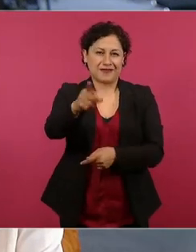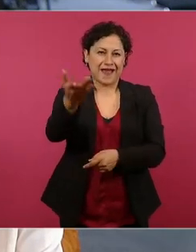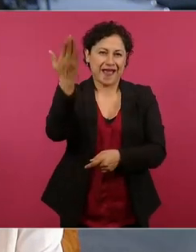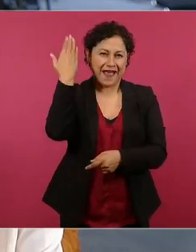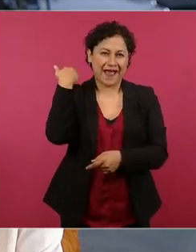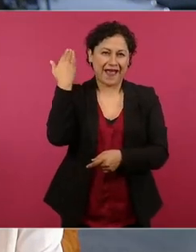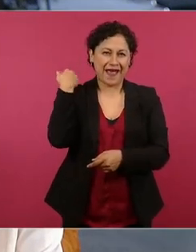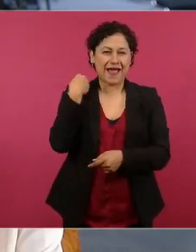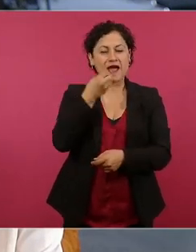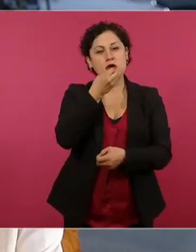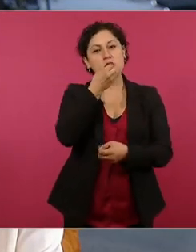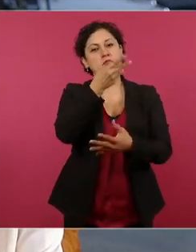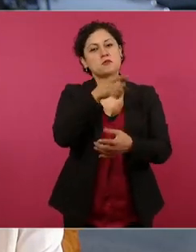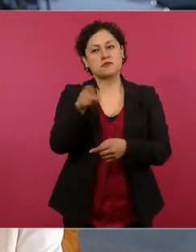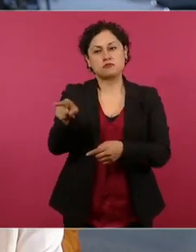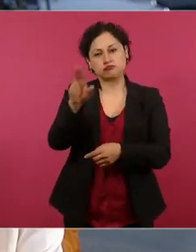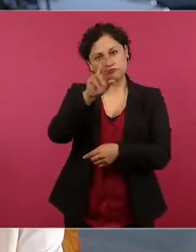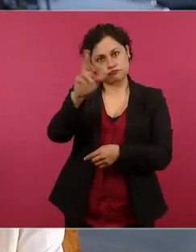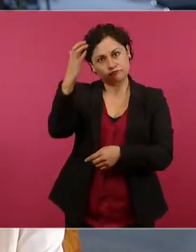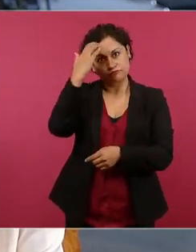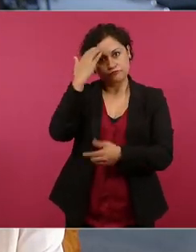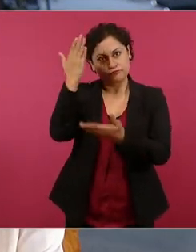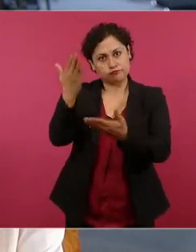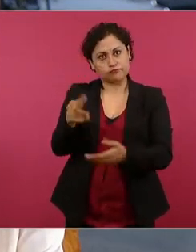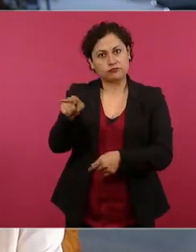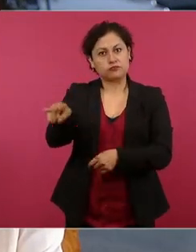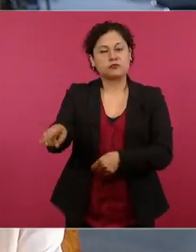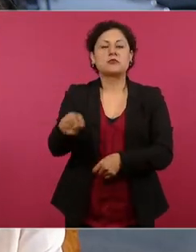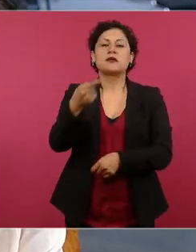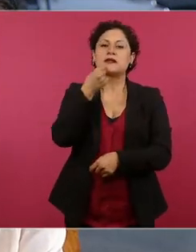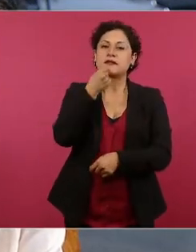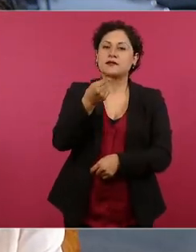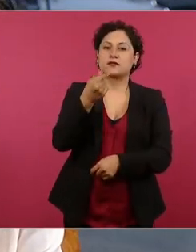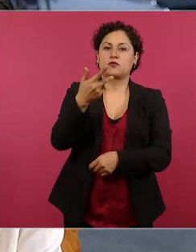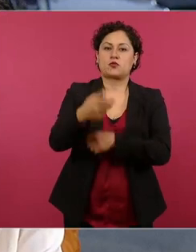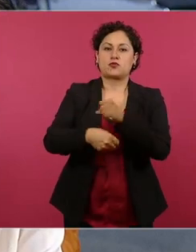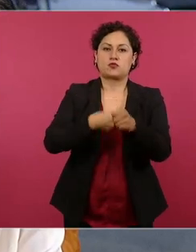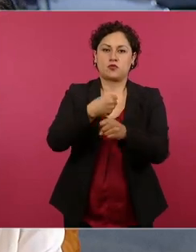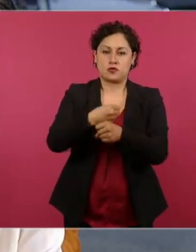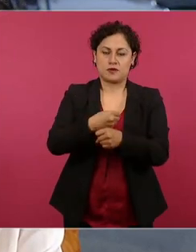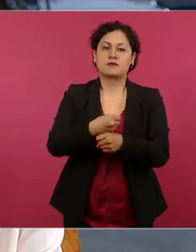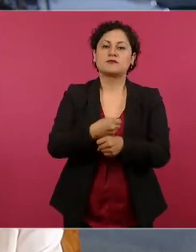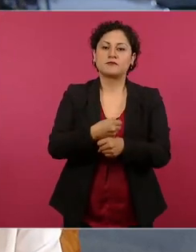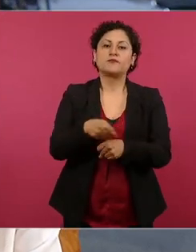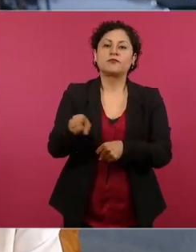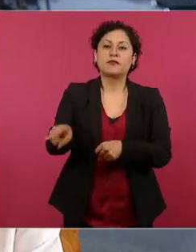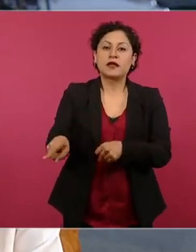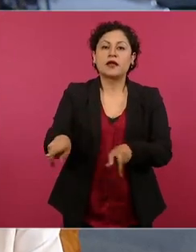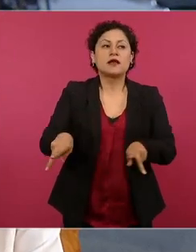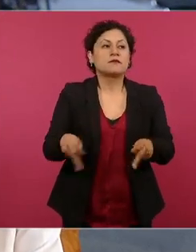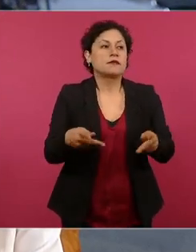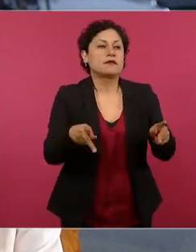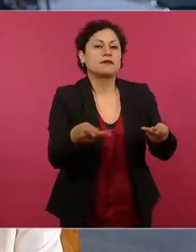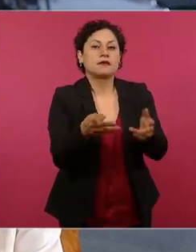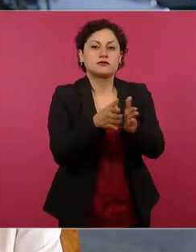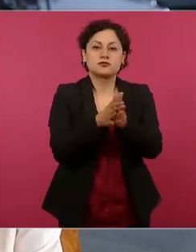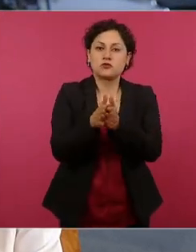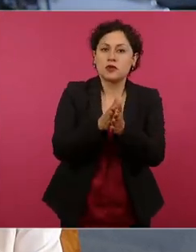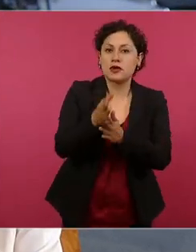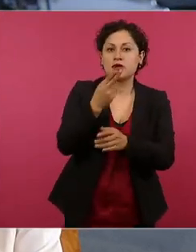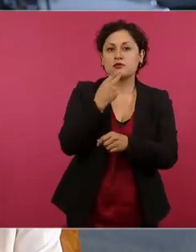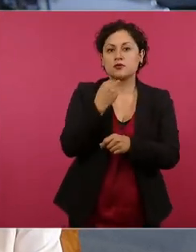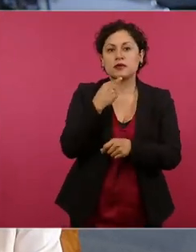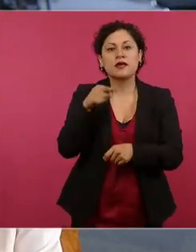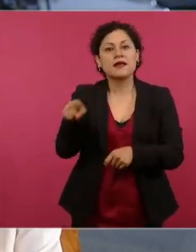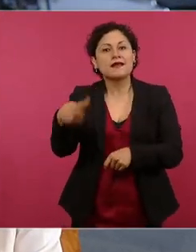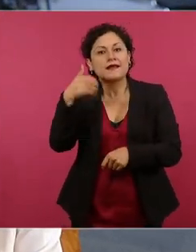reconocimiento a este niño de 8 años de edad, y él está vendiendo chocolates y dulces para viajar e ir a representar a